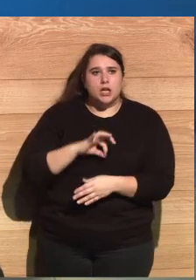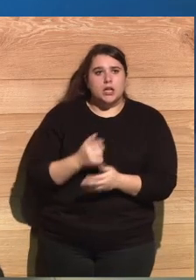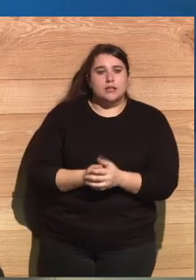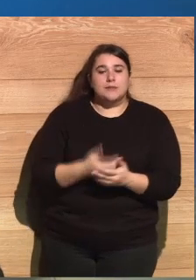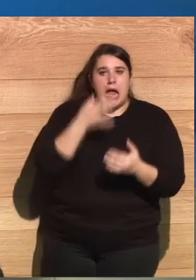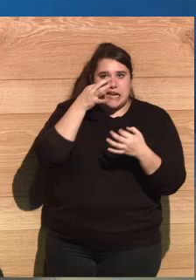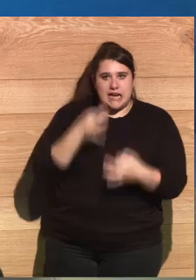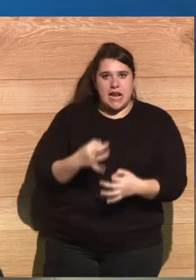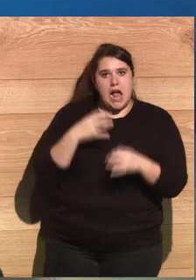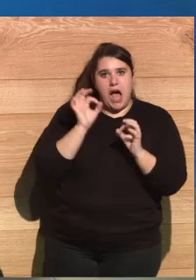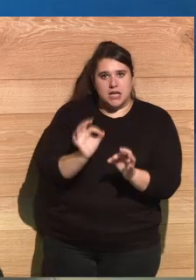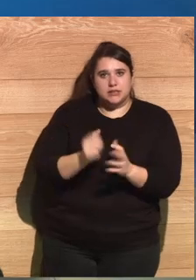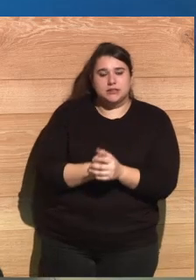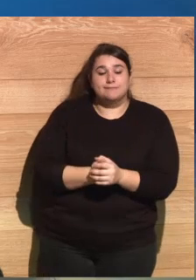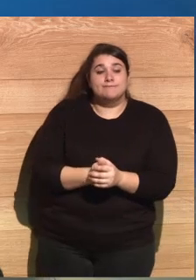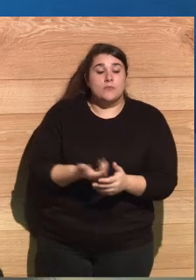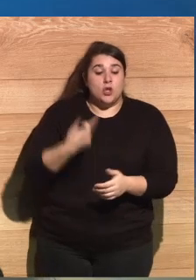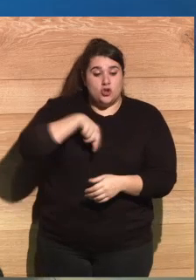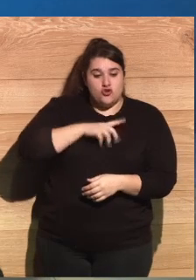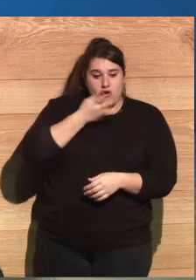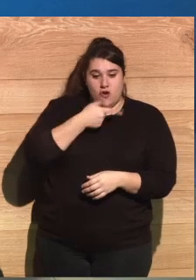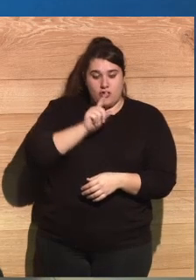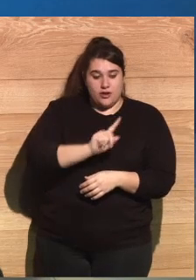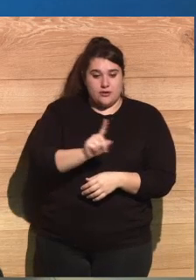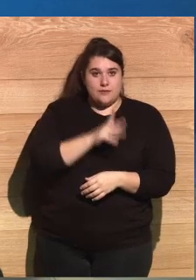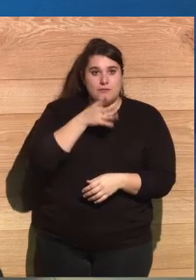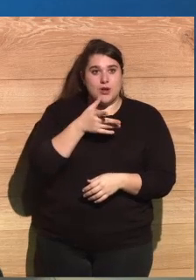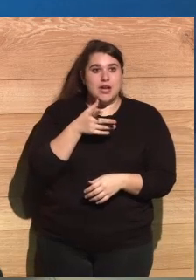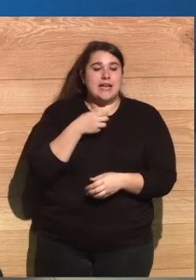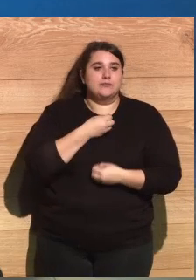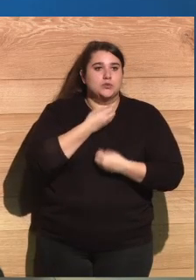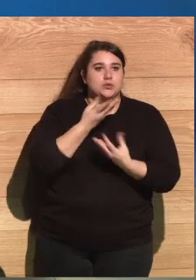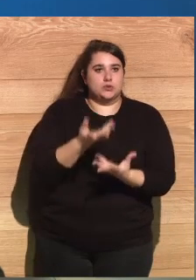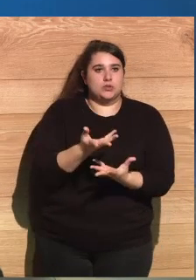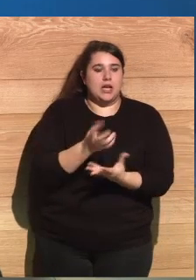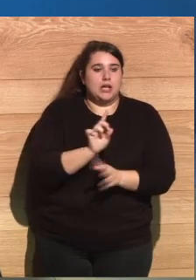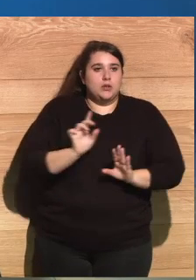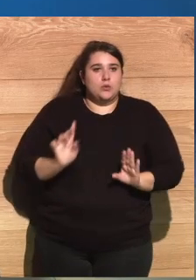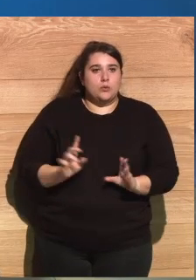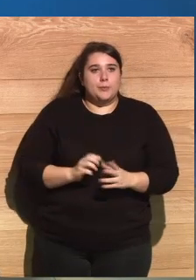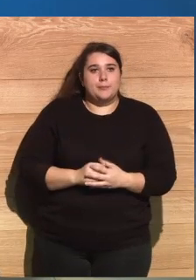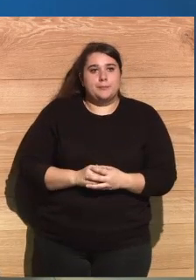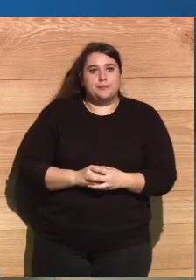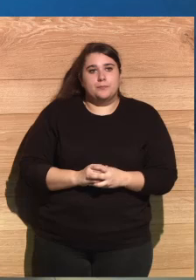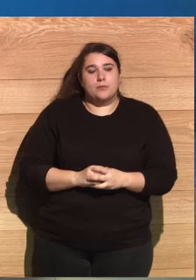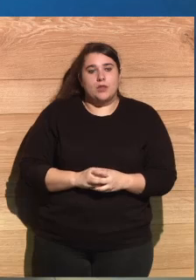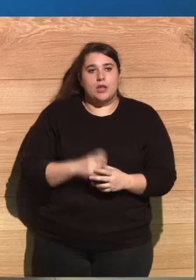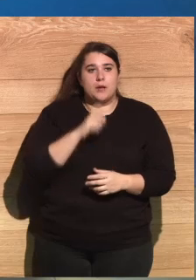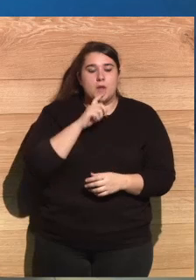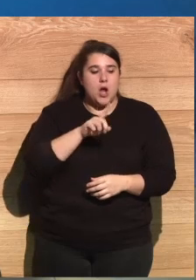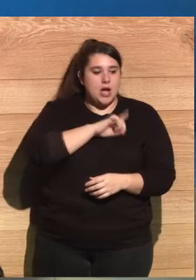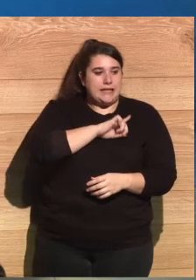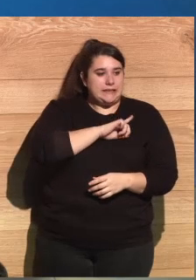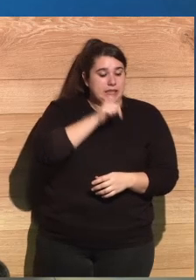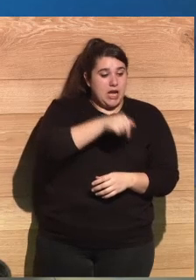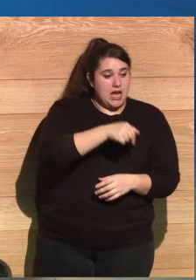una realidad que no conocemos porque tampoco, es algo aquí, no la contamos, aquí digamos que la recluta del ejército